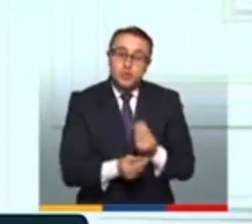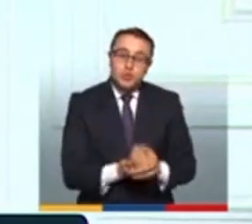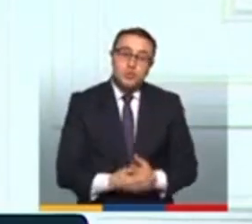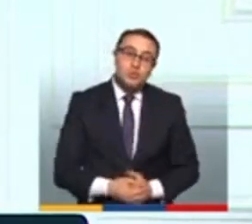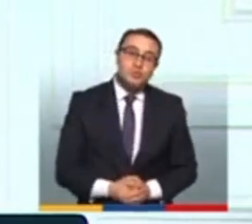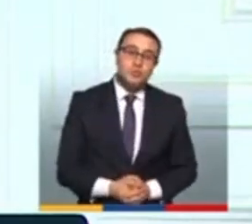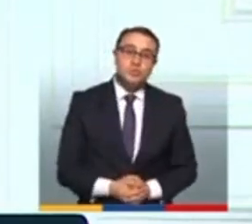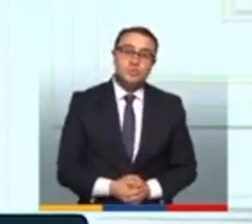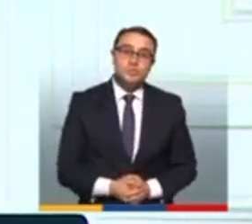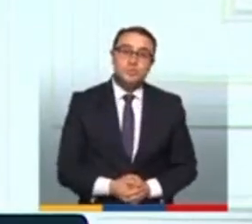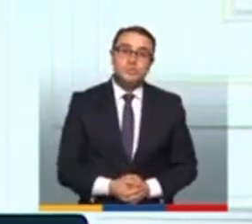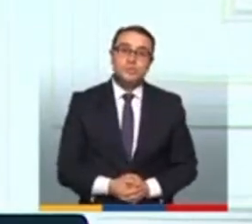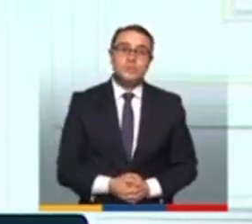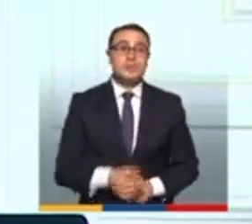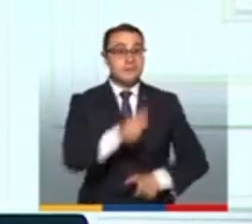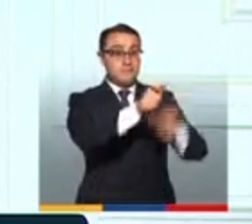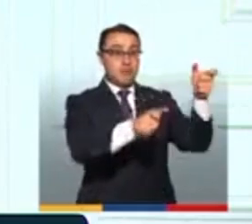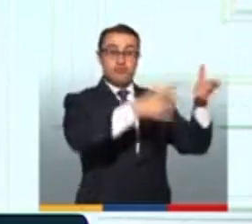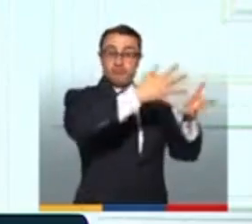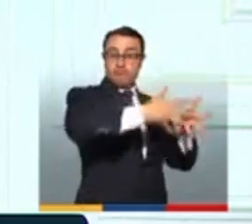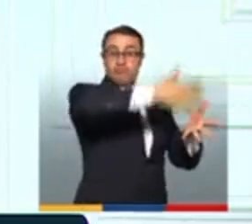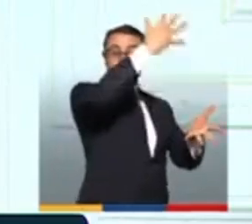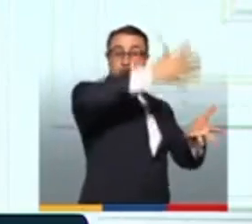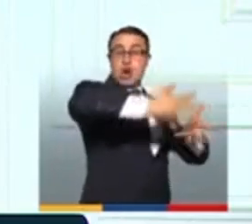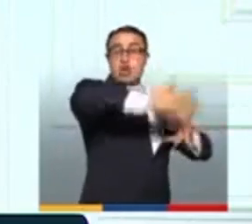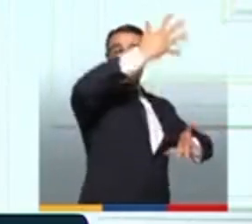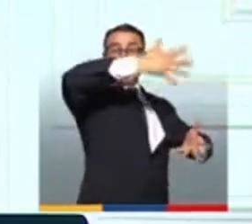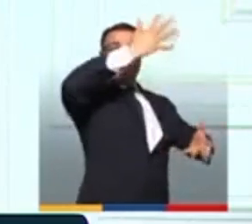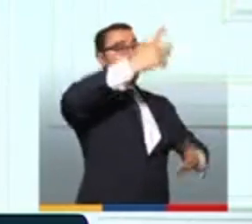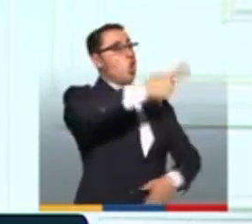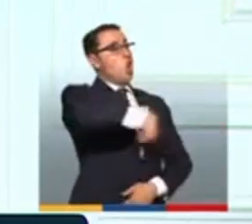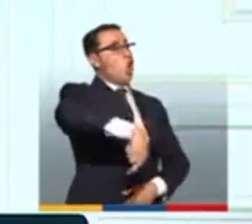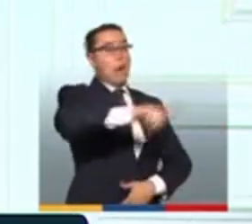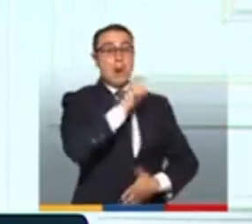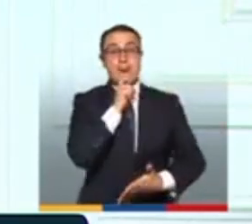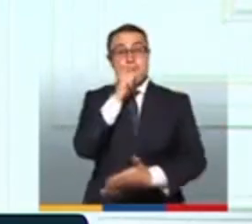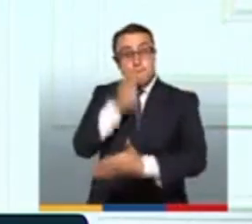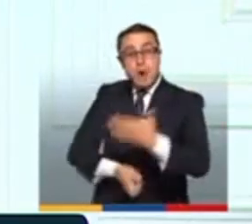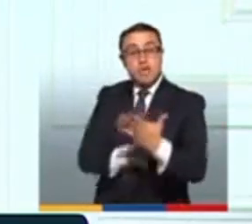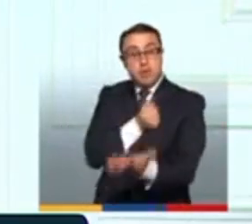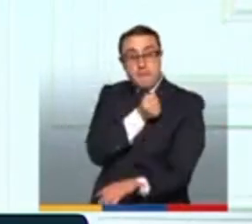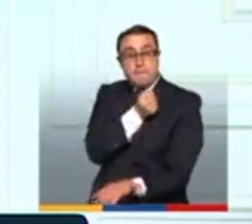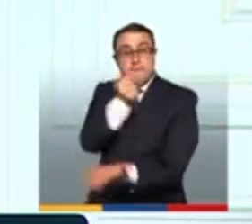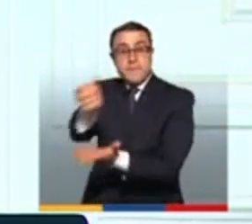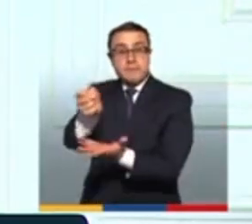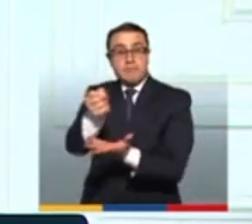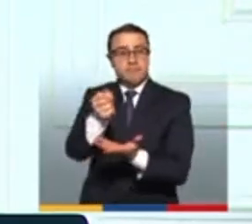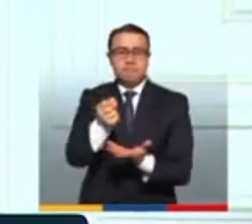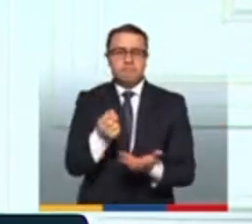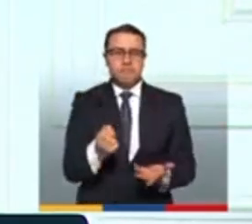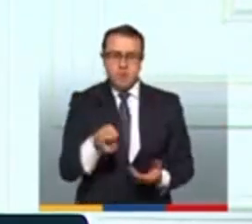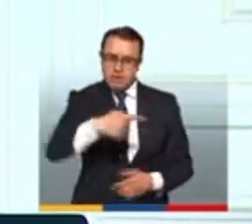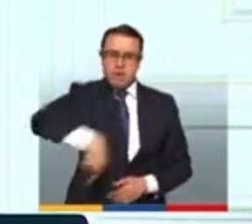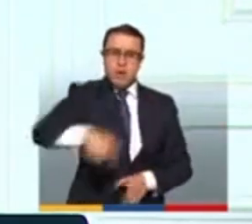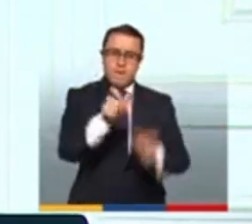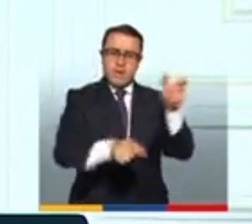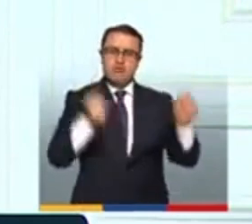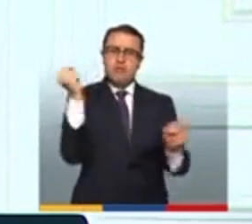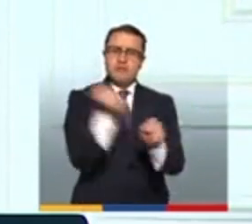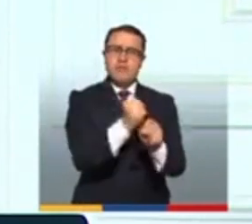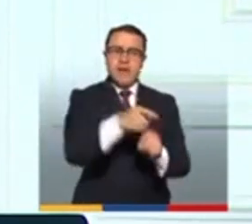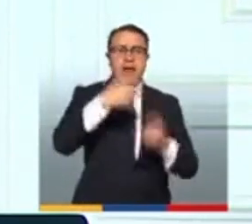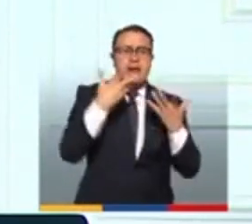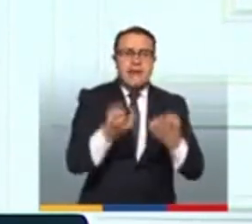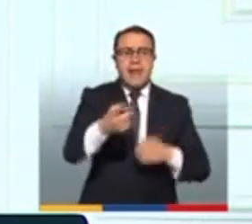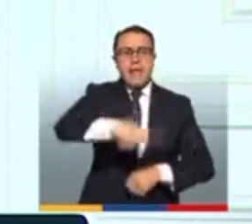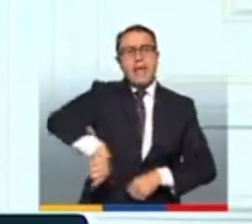Los más ricos de los ricos no quieren pagar impuestos, quieren que lo pague la gente trabajadora. Como si eso fuese justicia social, como